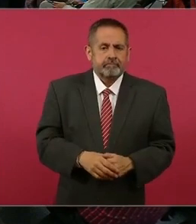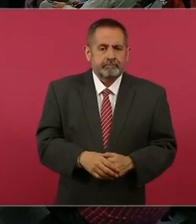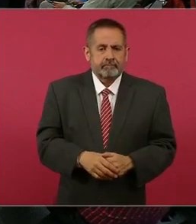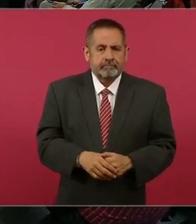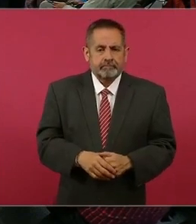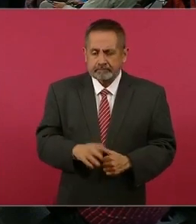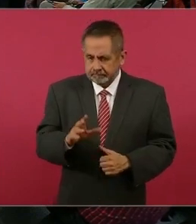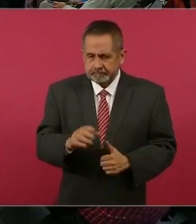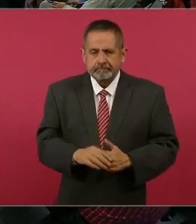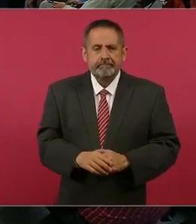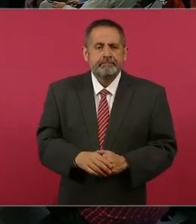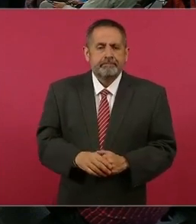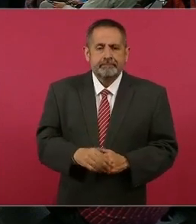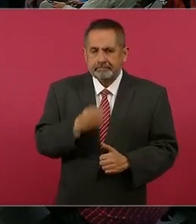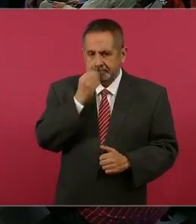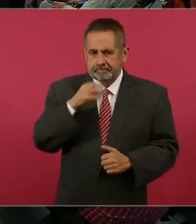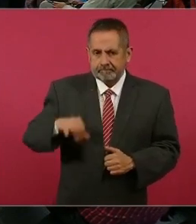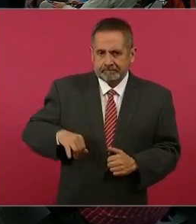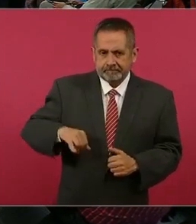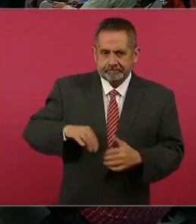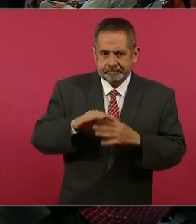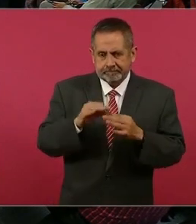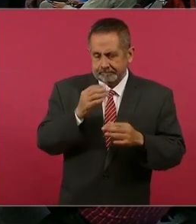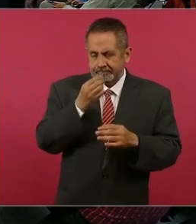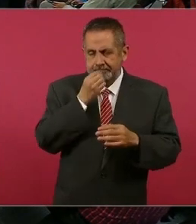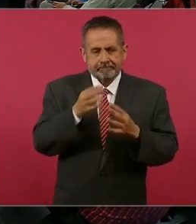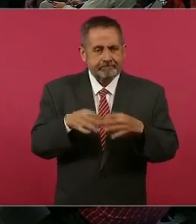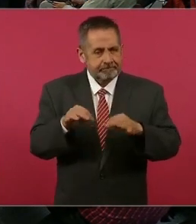Espérame, porque es interesante esto, ¿sí?